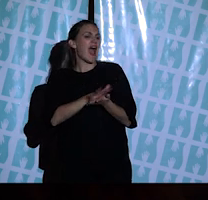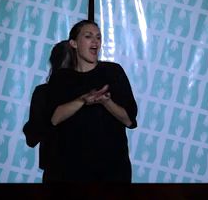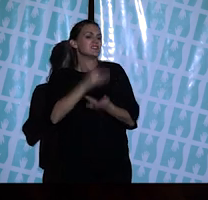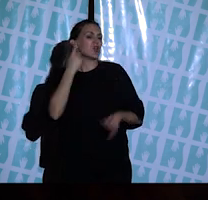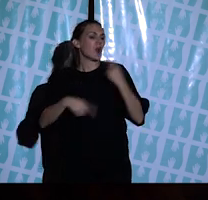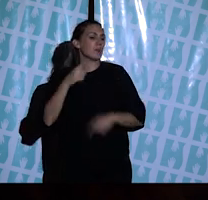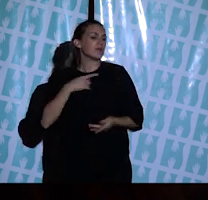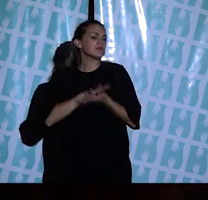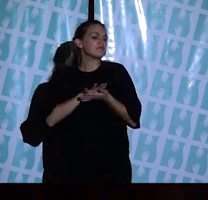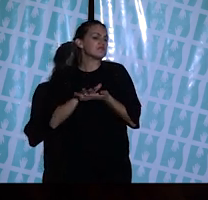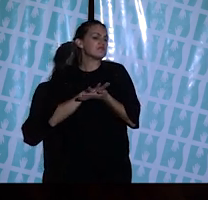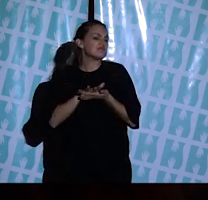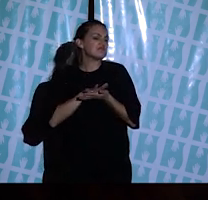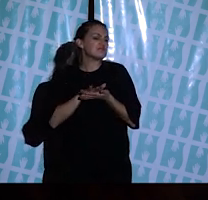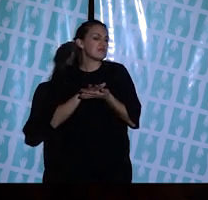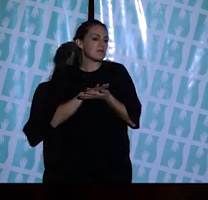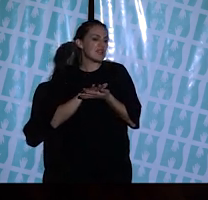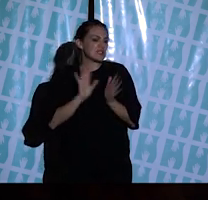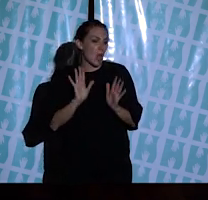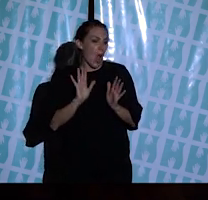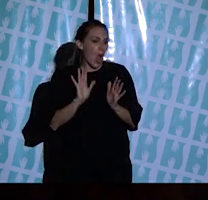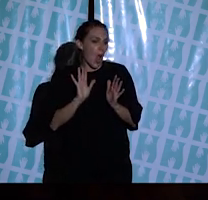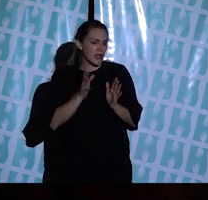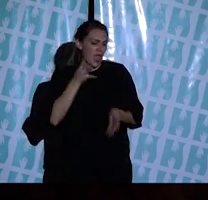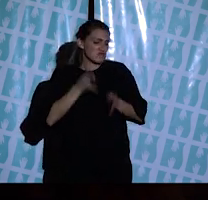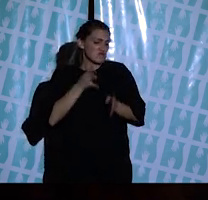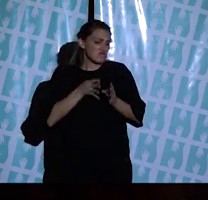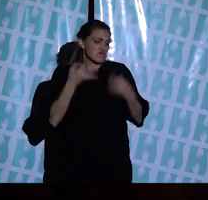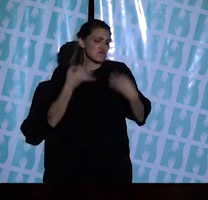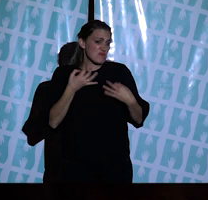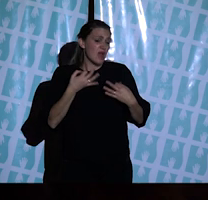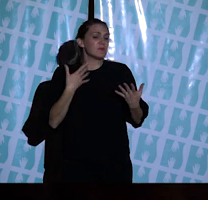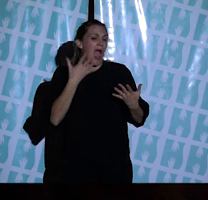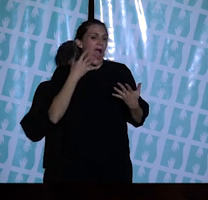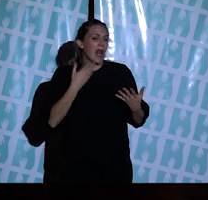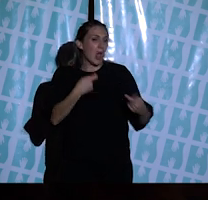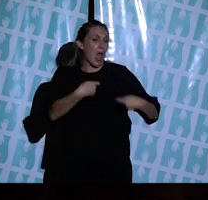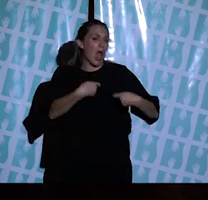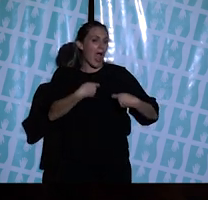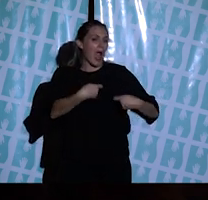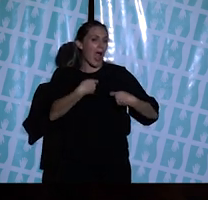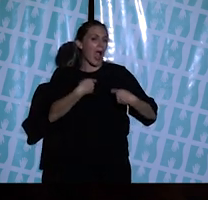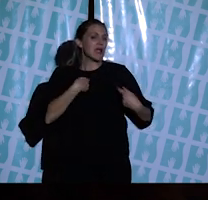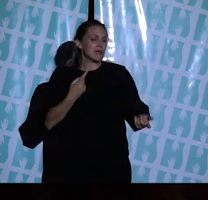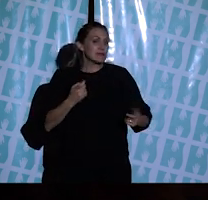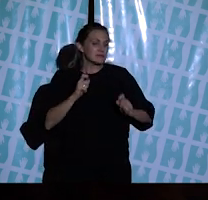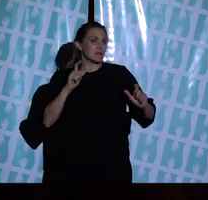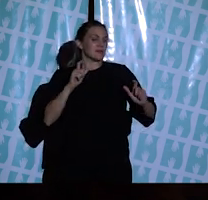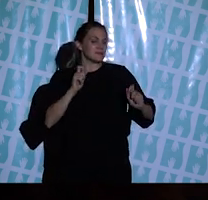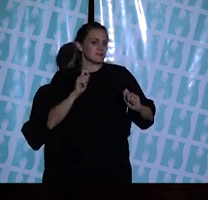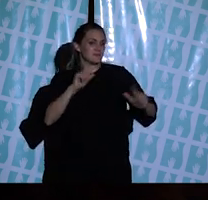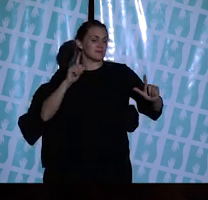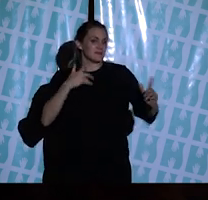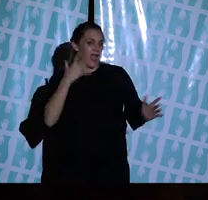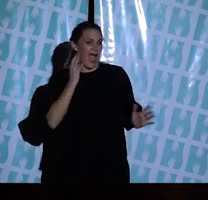de dopamina que nos permite funcionar. Pero hay algo que nos estimula, nos excita, nos llama la